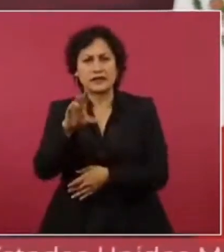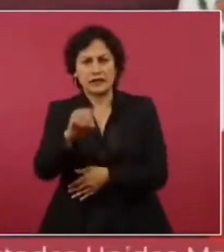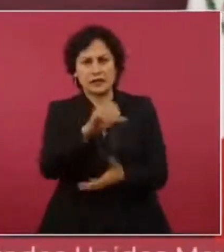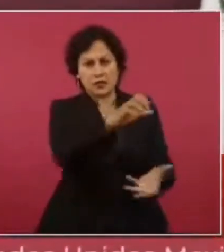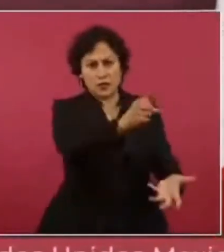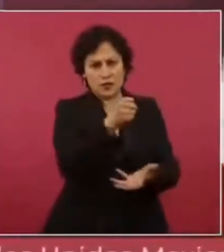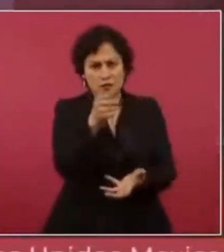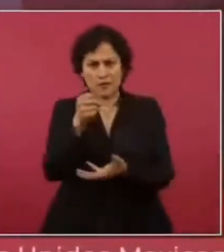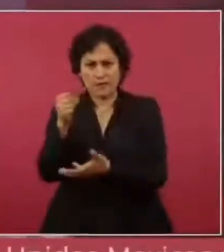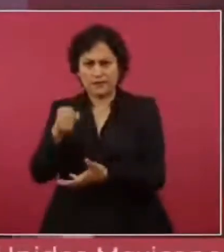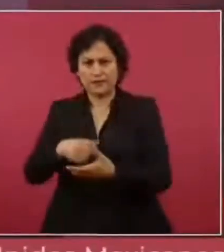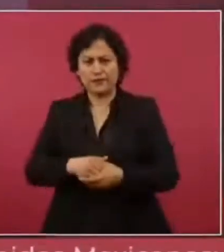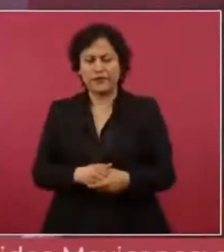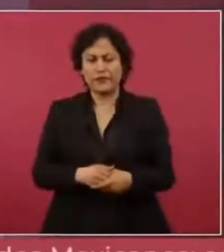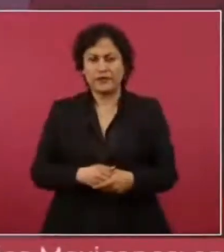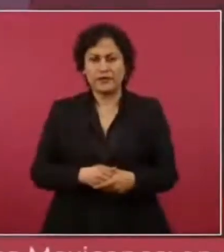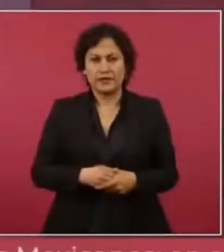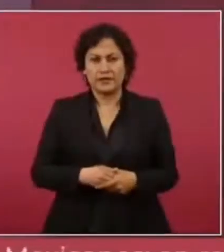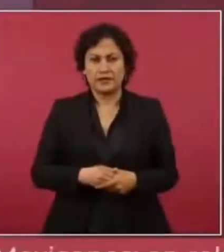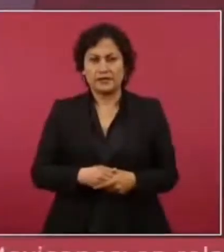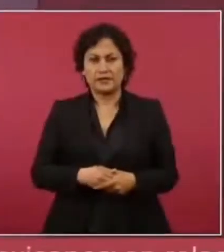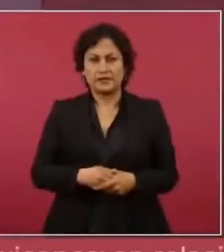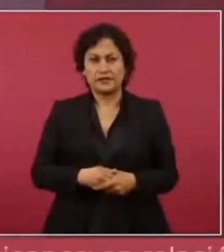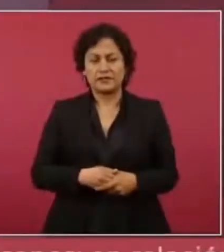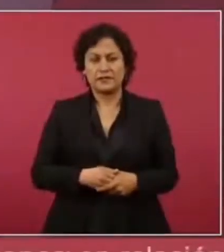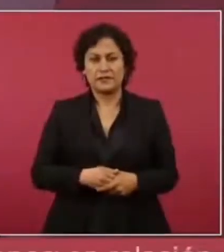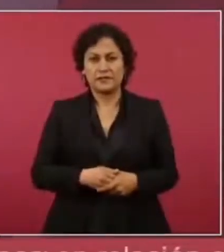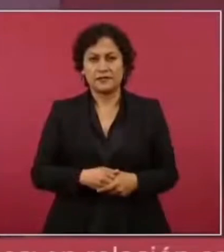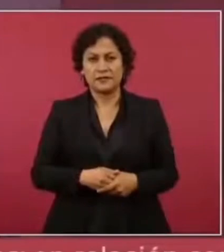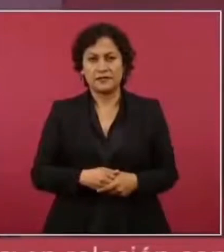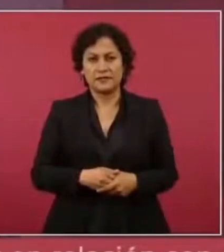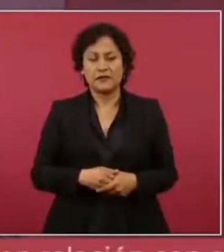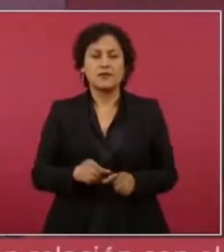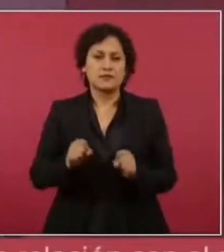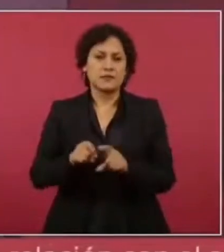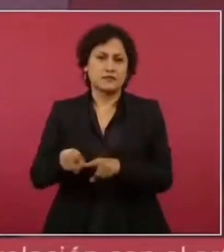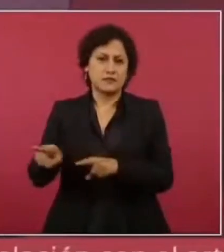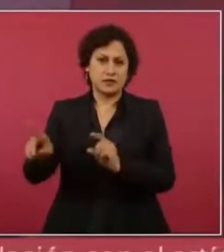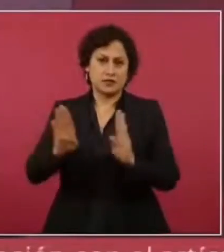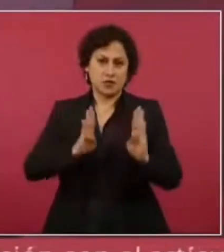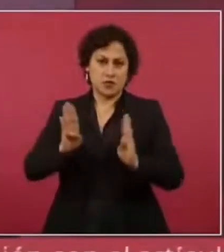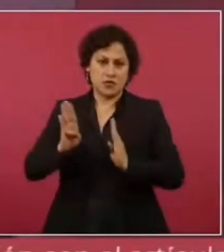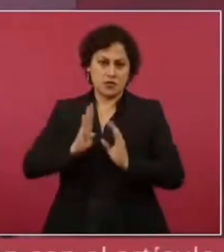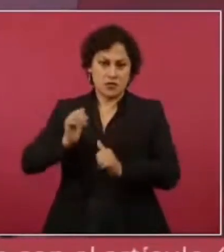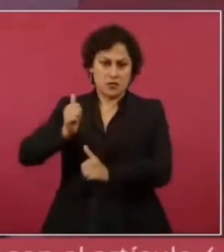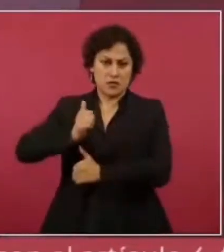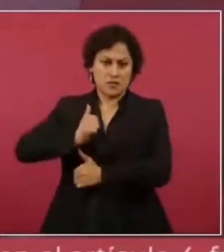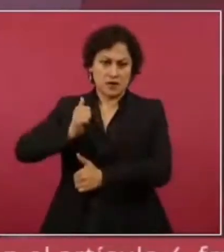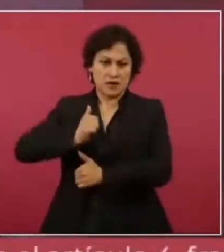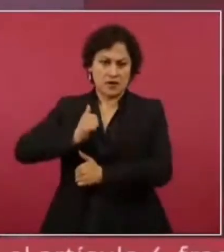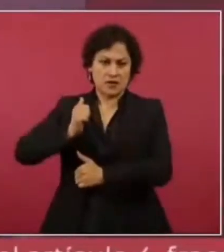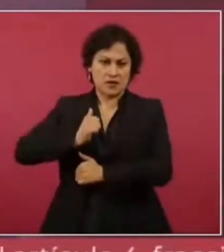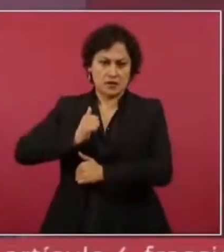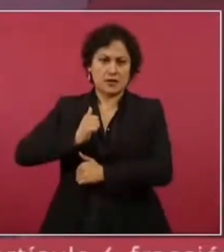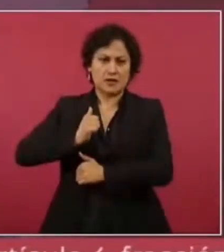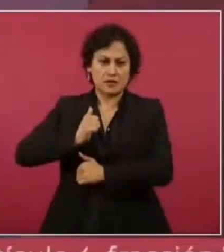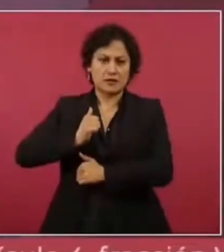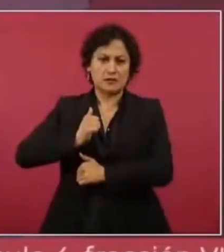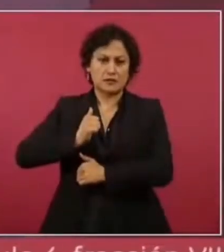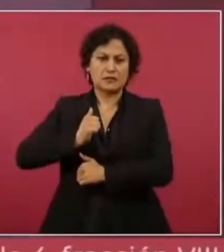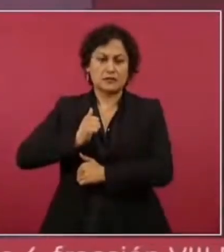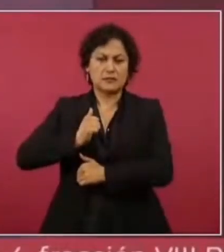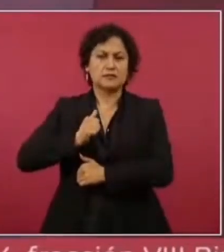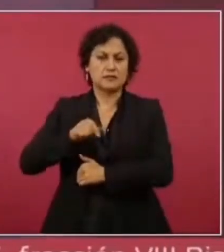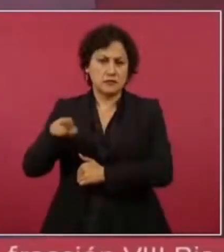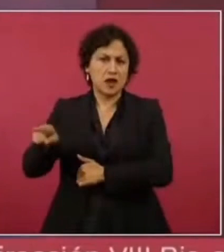este tanto por la Marina como por el ejército fundamentalmente por